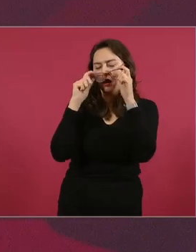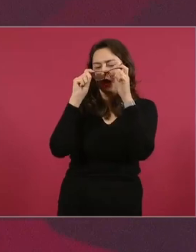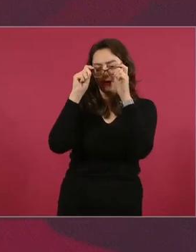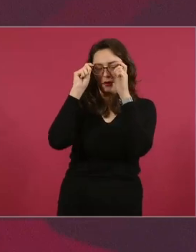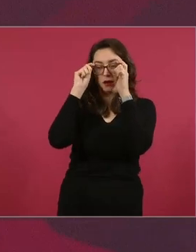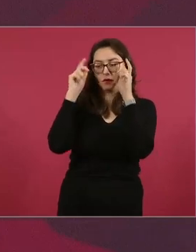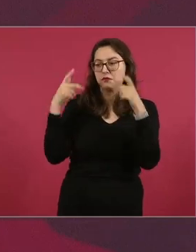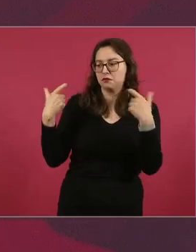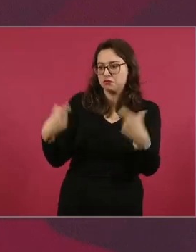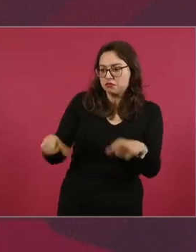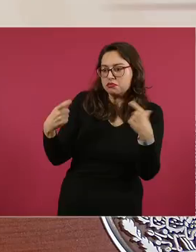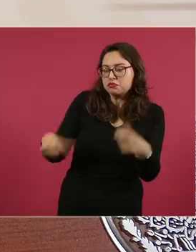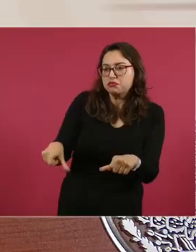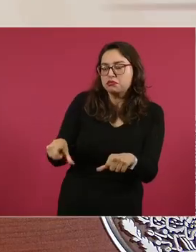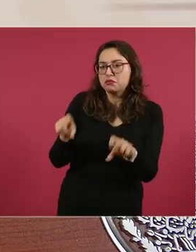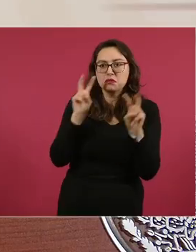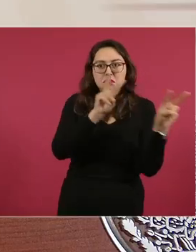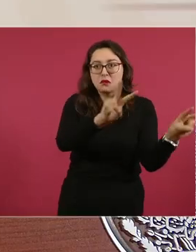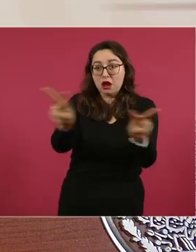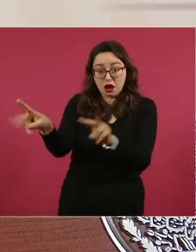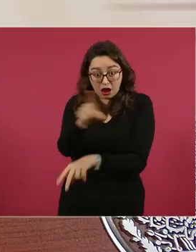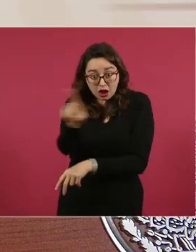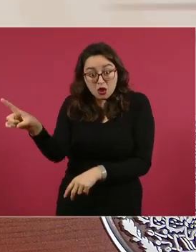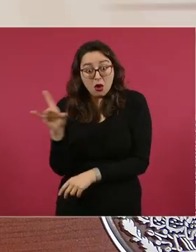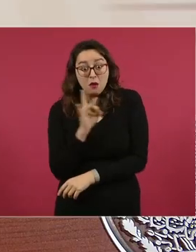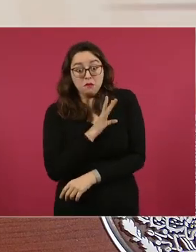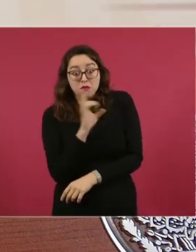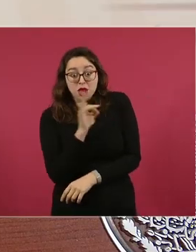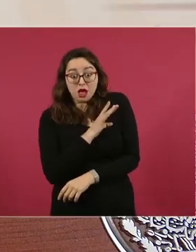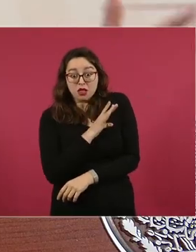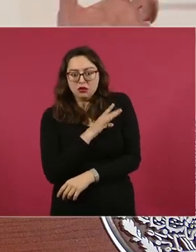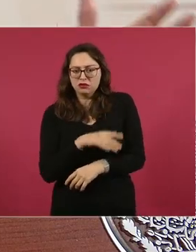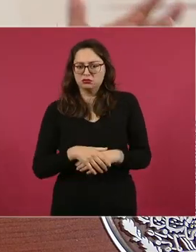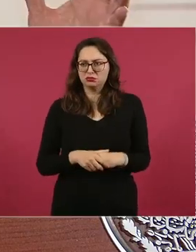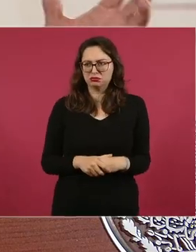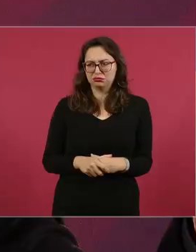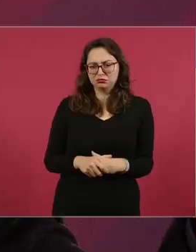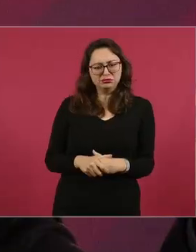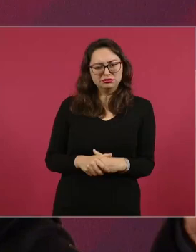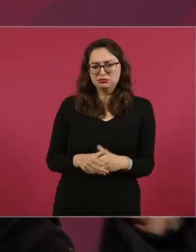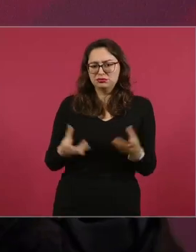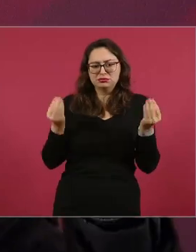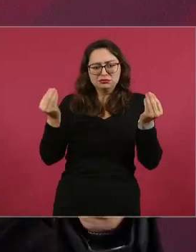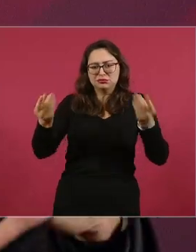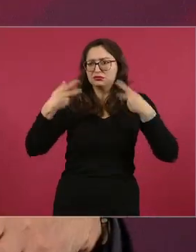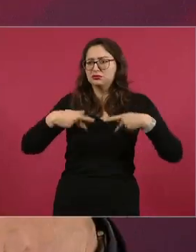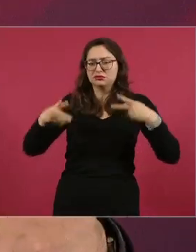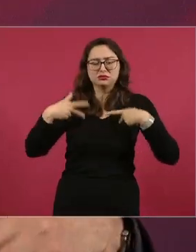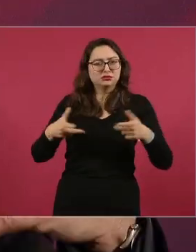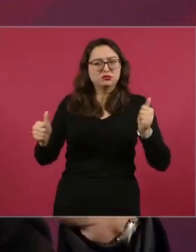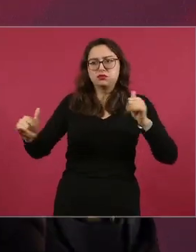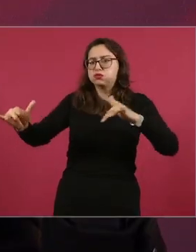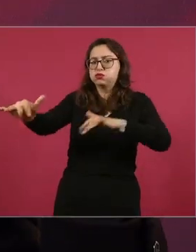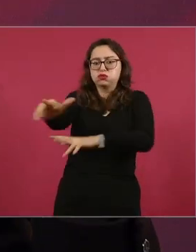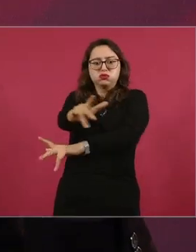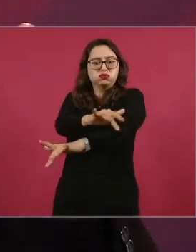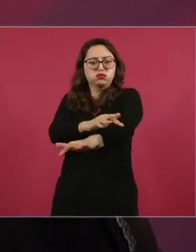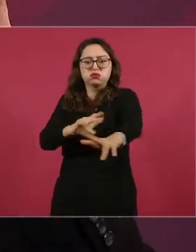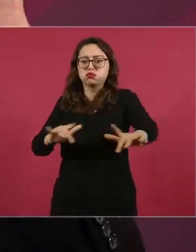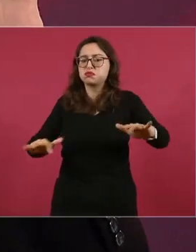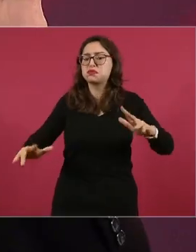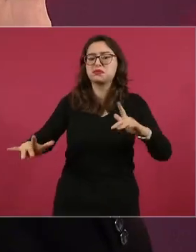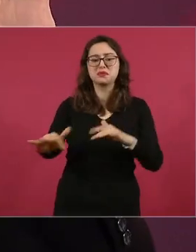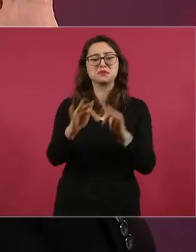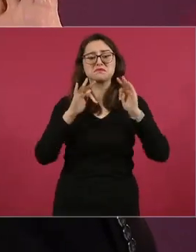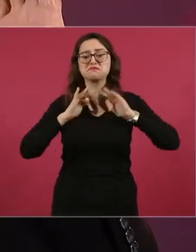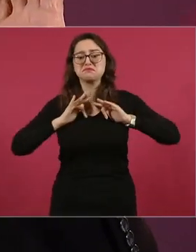encontrar muchísima gente en la calle. Lo que no se veía en la ciudad